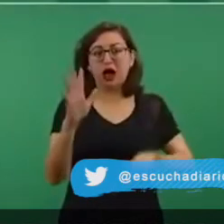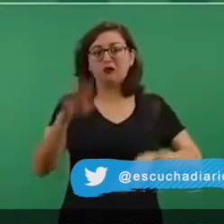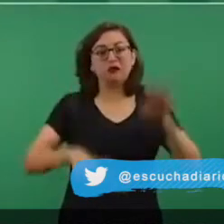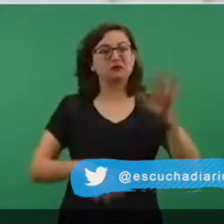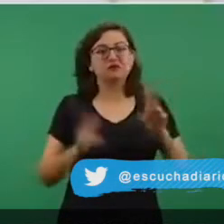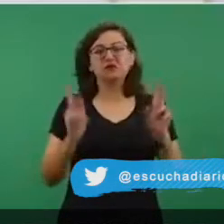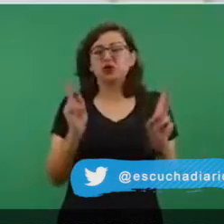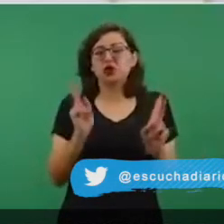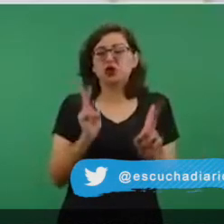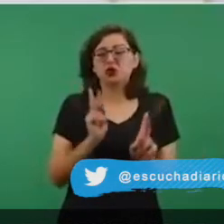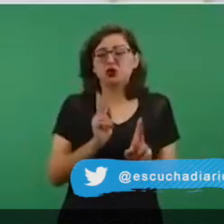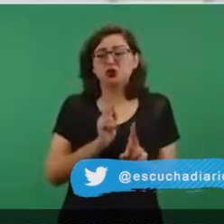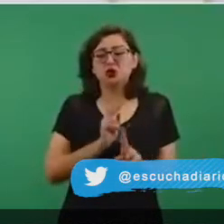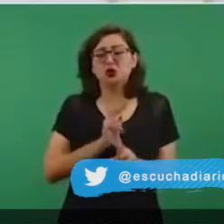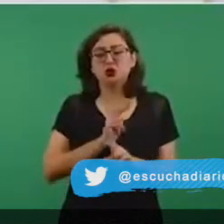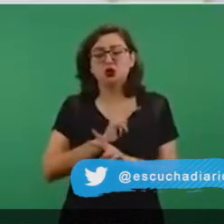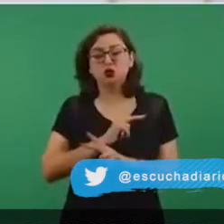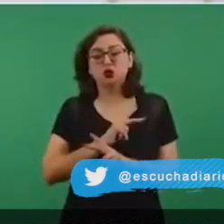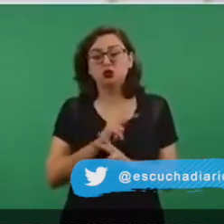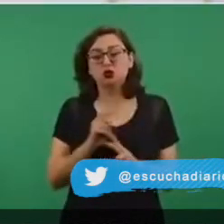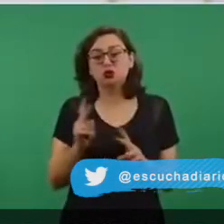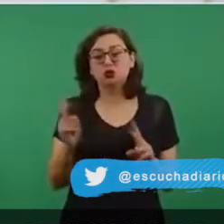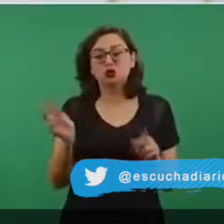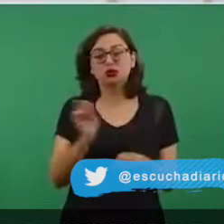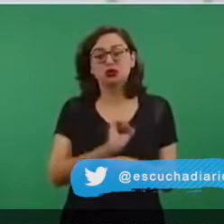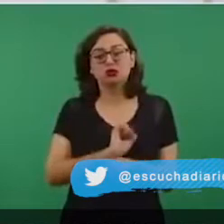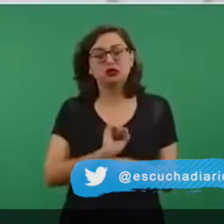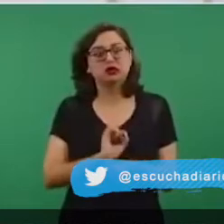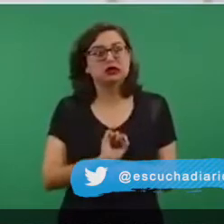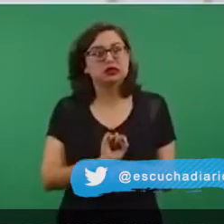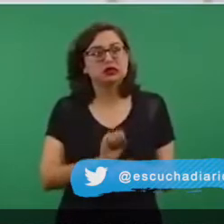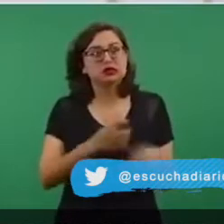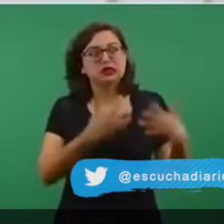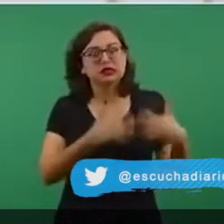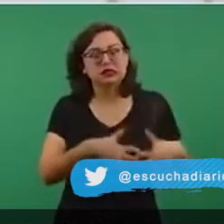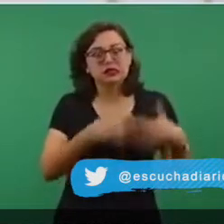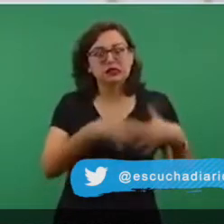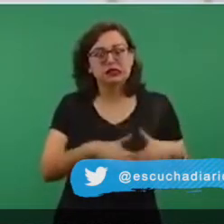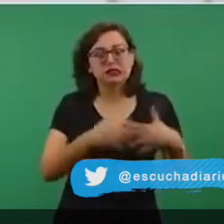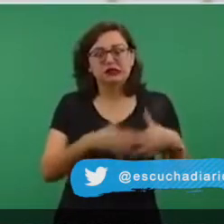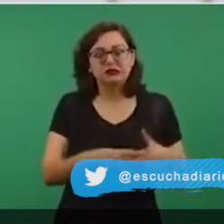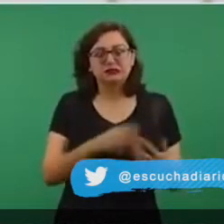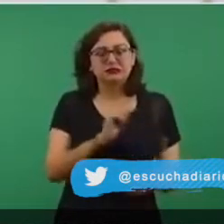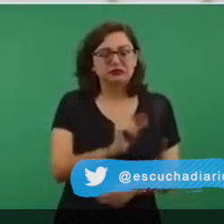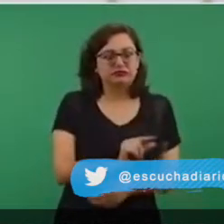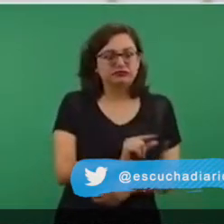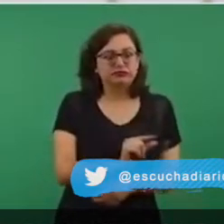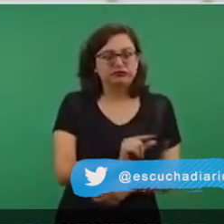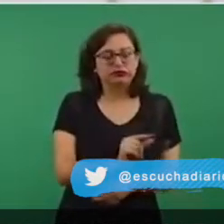entonces en los contratos se establecía que había que pagar